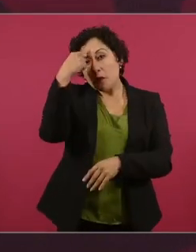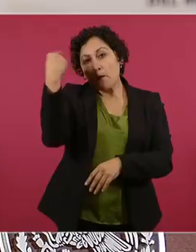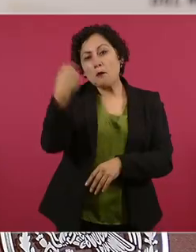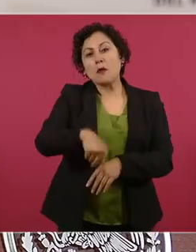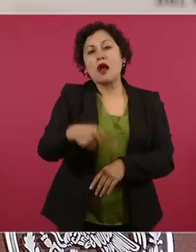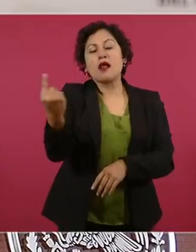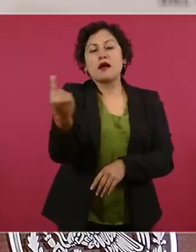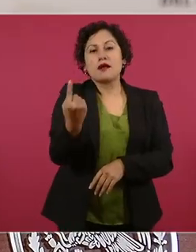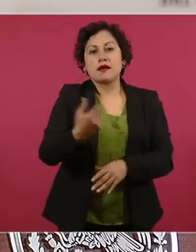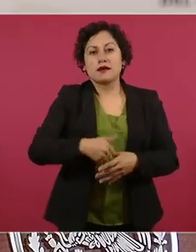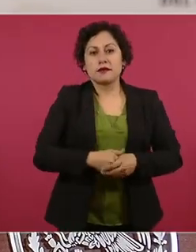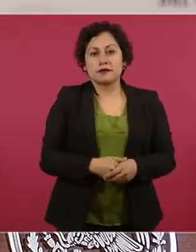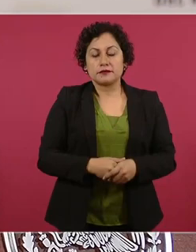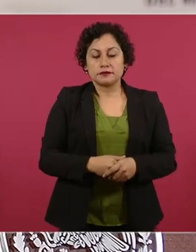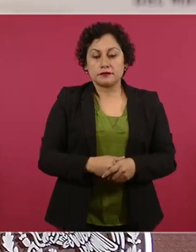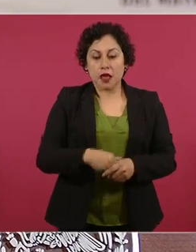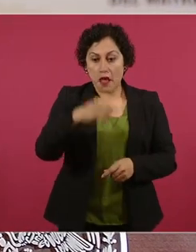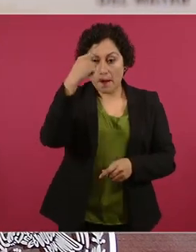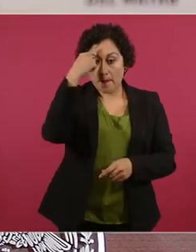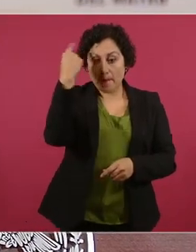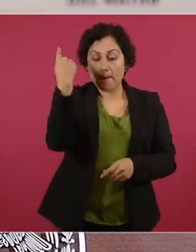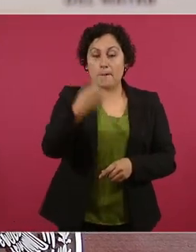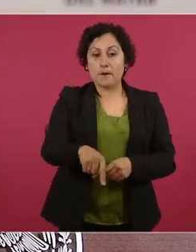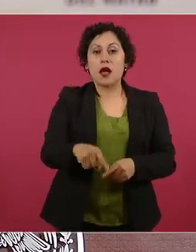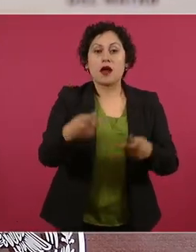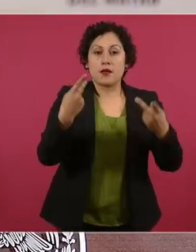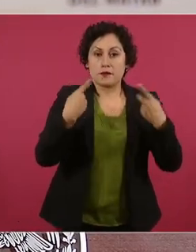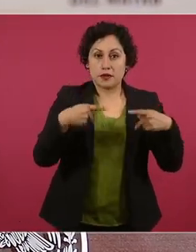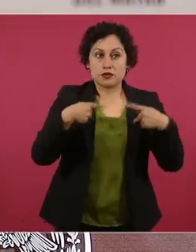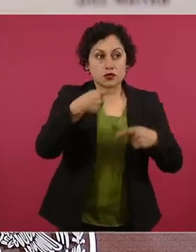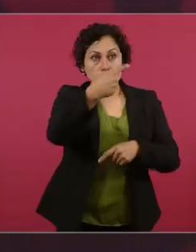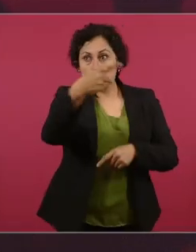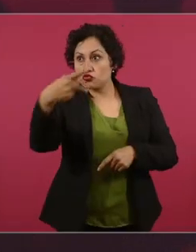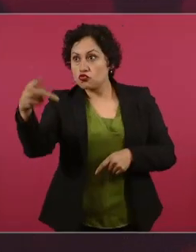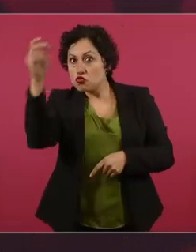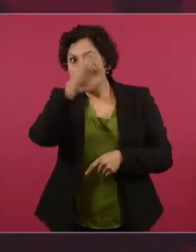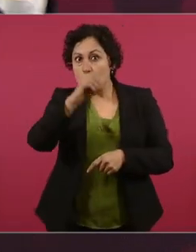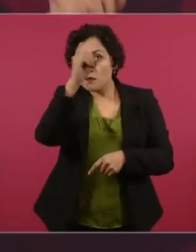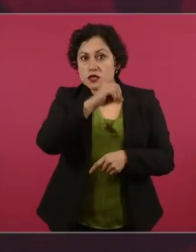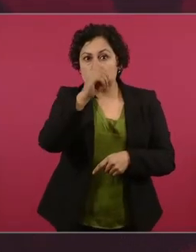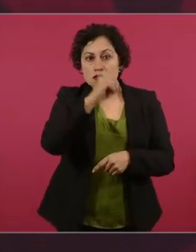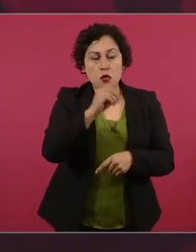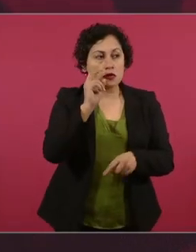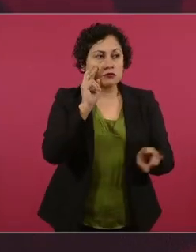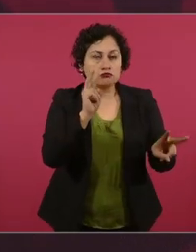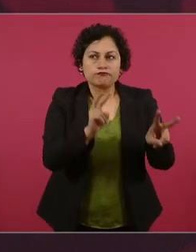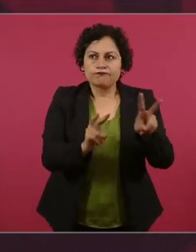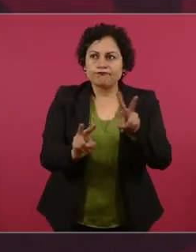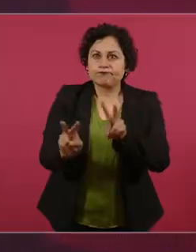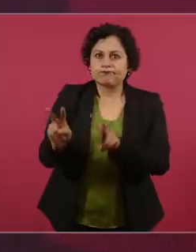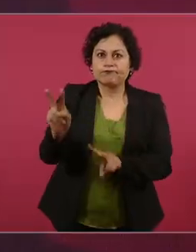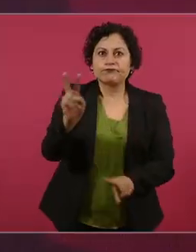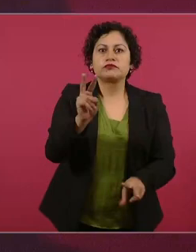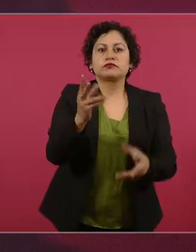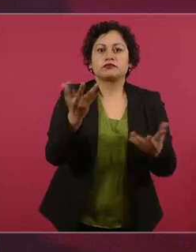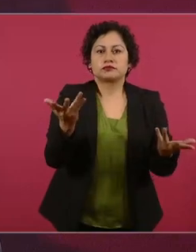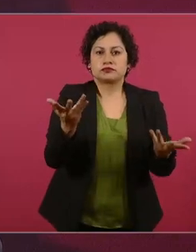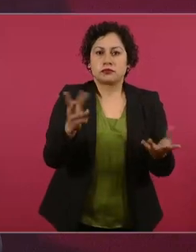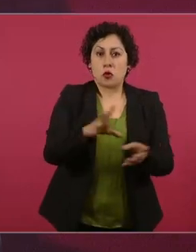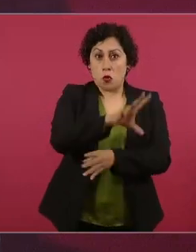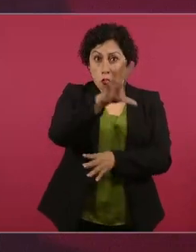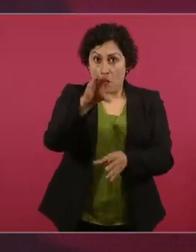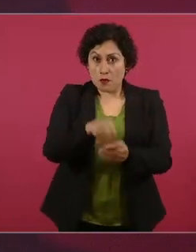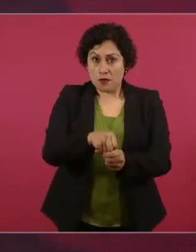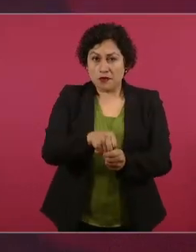Es para recoger la opinión del pueblo en todo sentido. No solo es